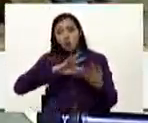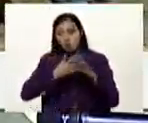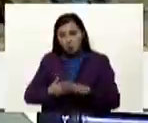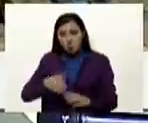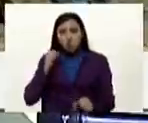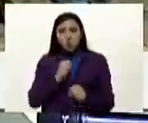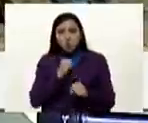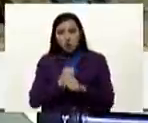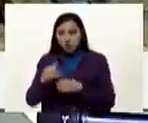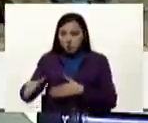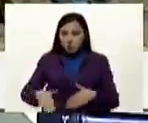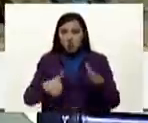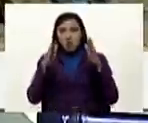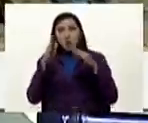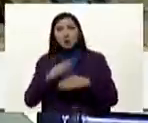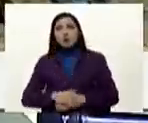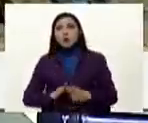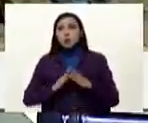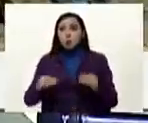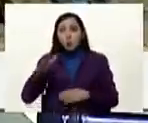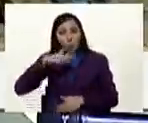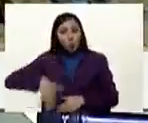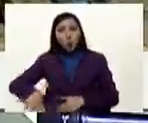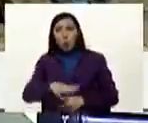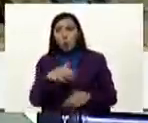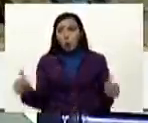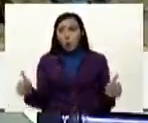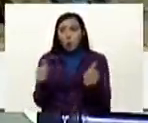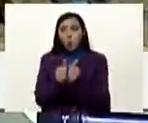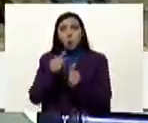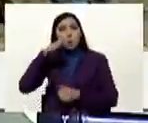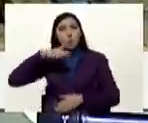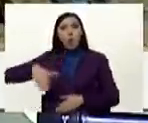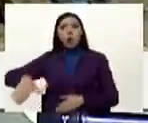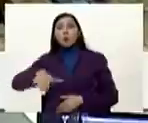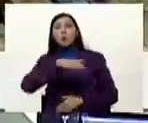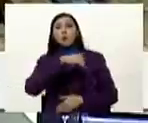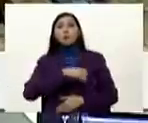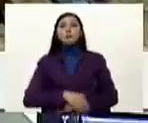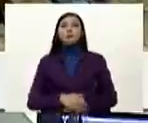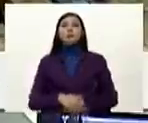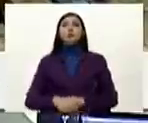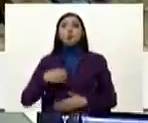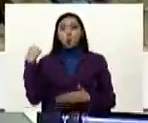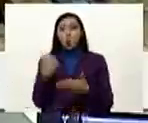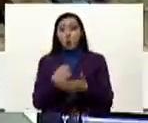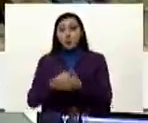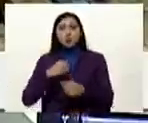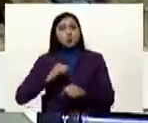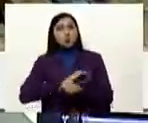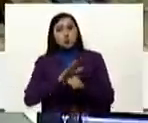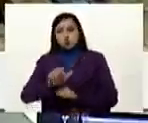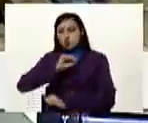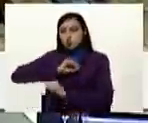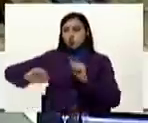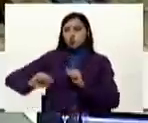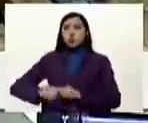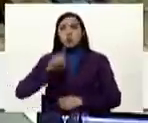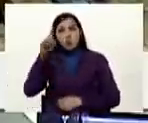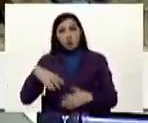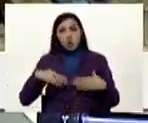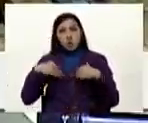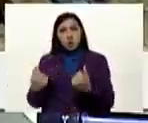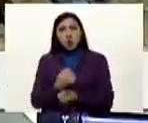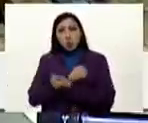las calles, en los pueblos, junto a la gente, combatiendo el COVID y bueno, también llevando salud y